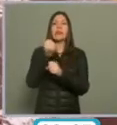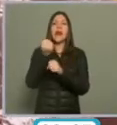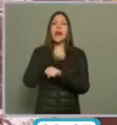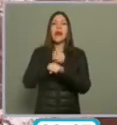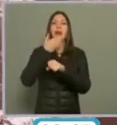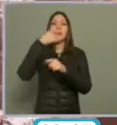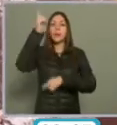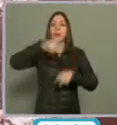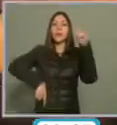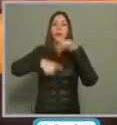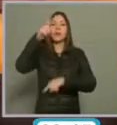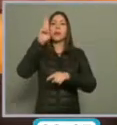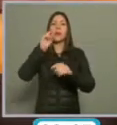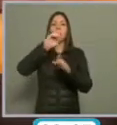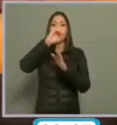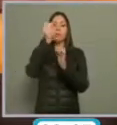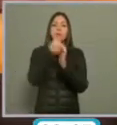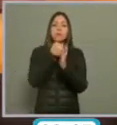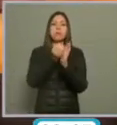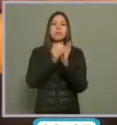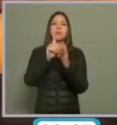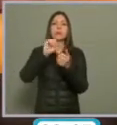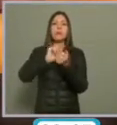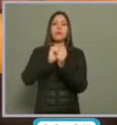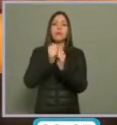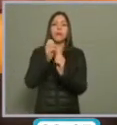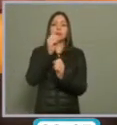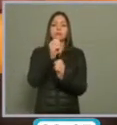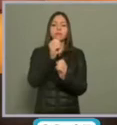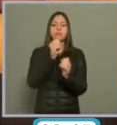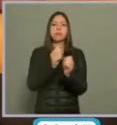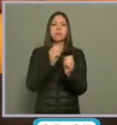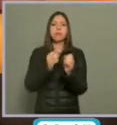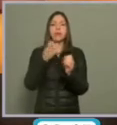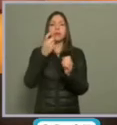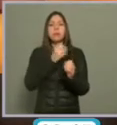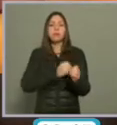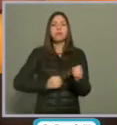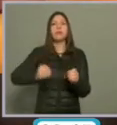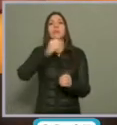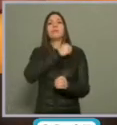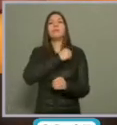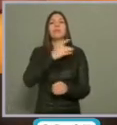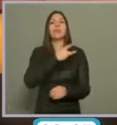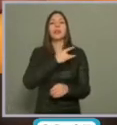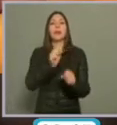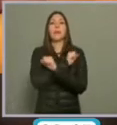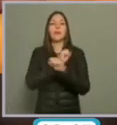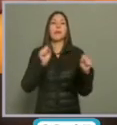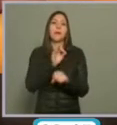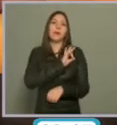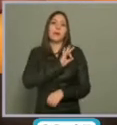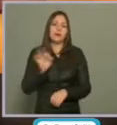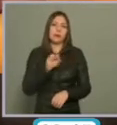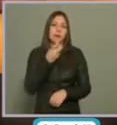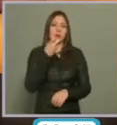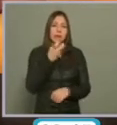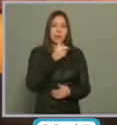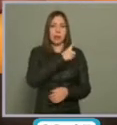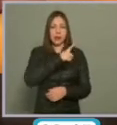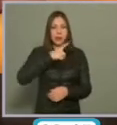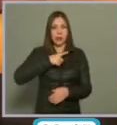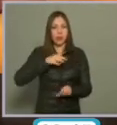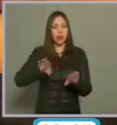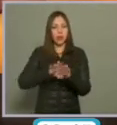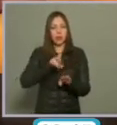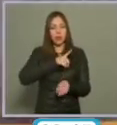de riesgo cardiovascular para infarto. ¿Sí? Pero también es importante determinar. Bueno, entonces yo volvería un poco al diagnóstico. Sí, claro. Sí.